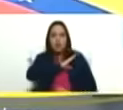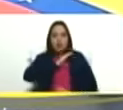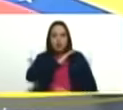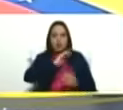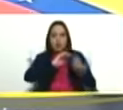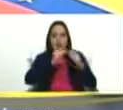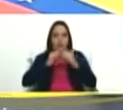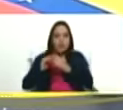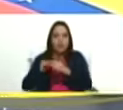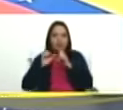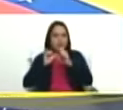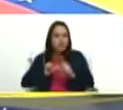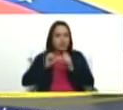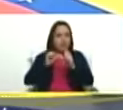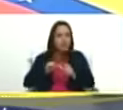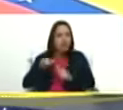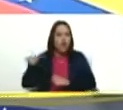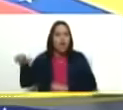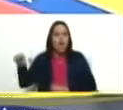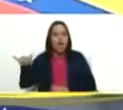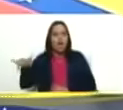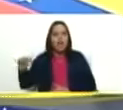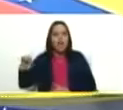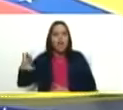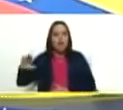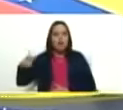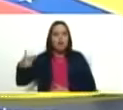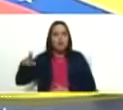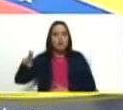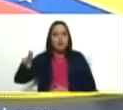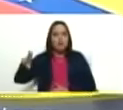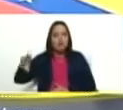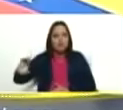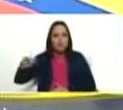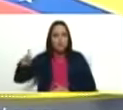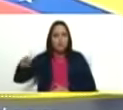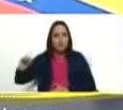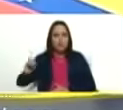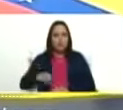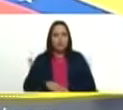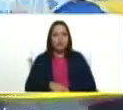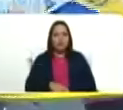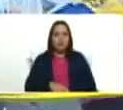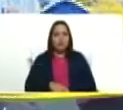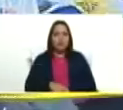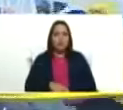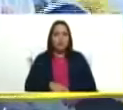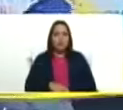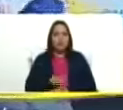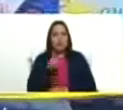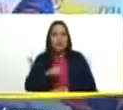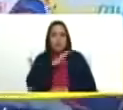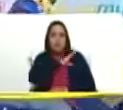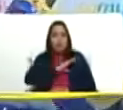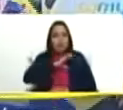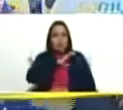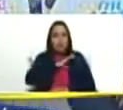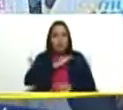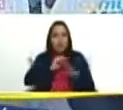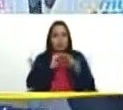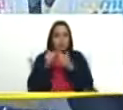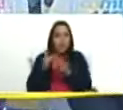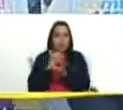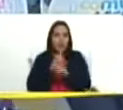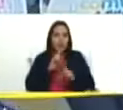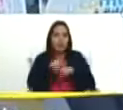Comunal Luchadores de Ayacucho y su vocera Minerva Guilarte. El Consejo Comunal Libertador Siglo XXI